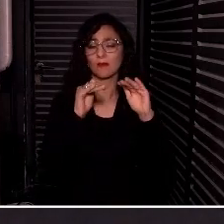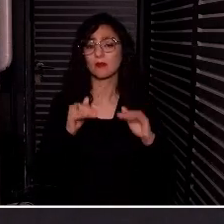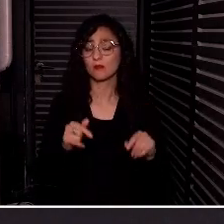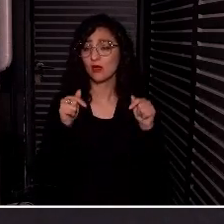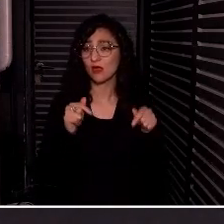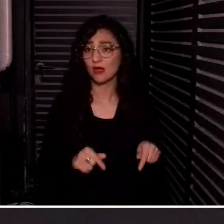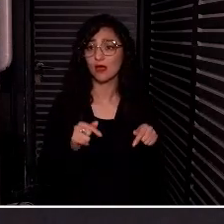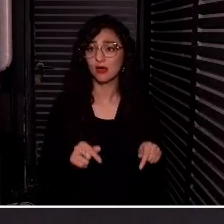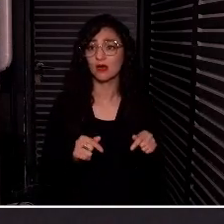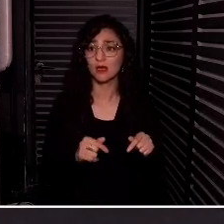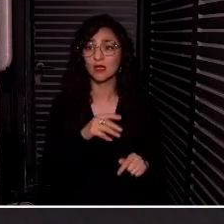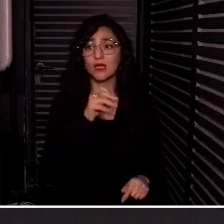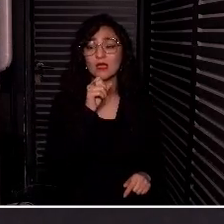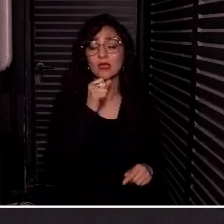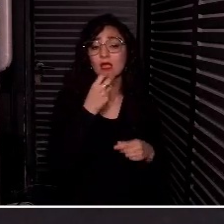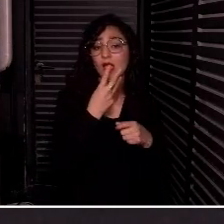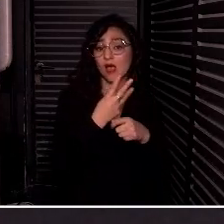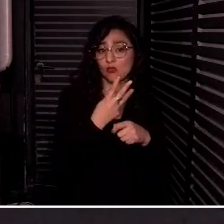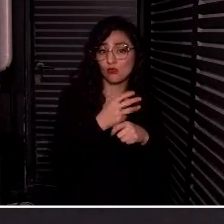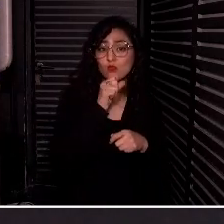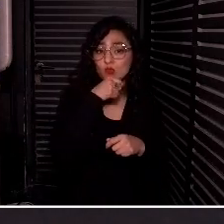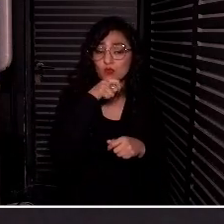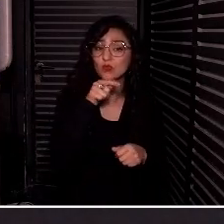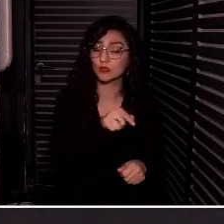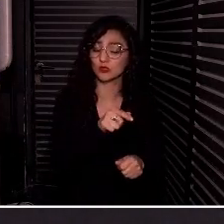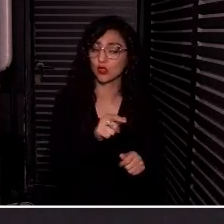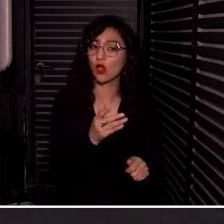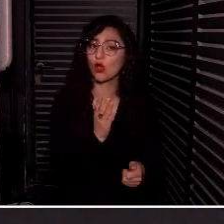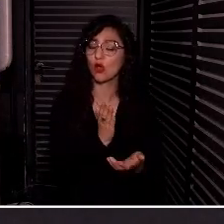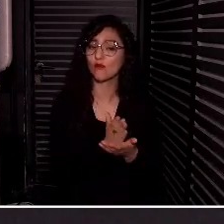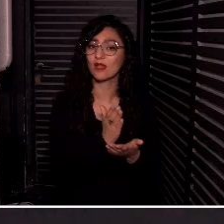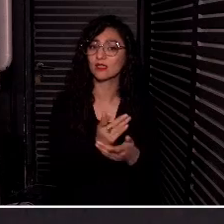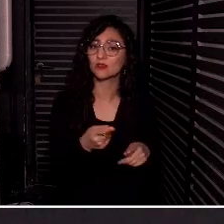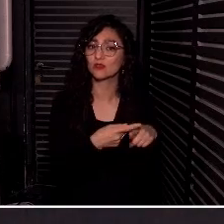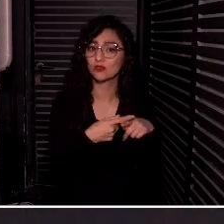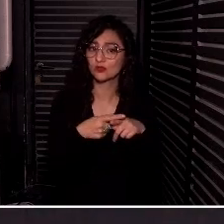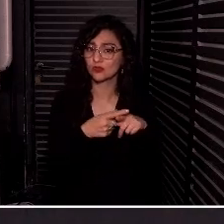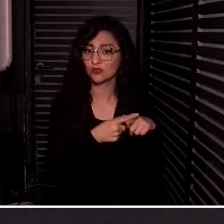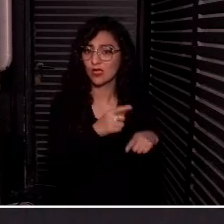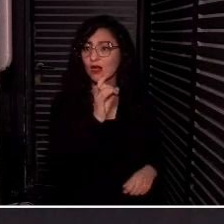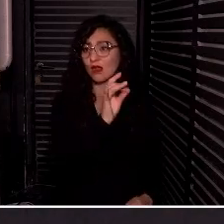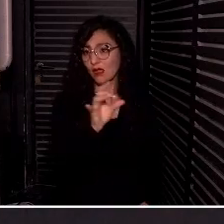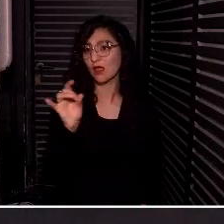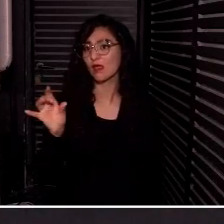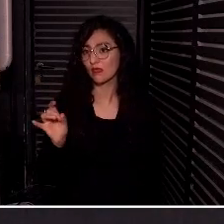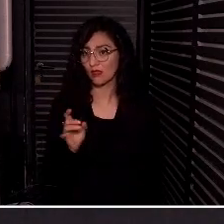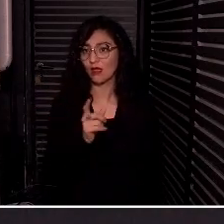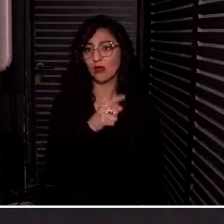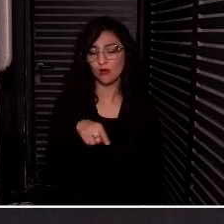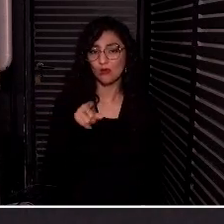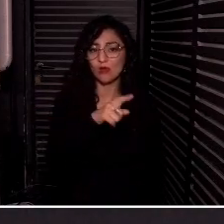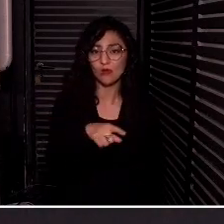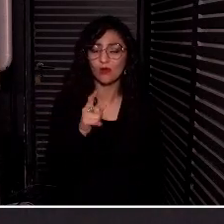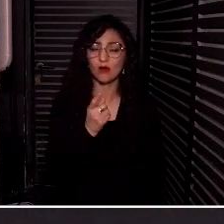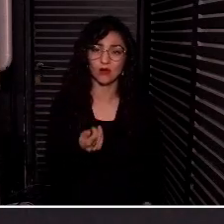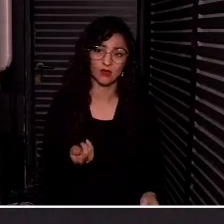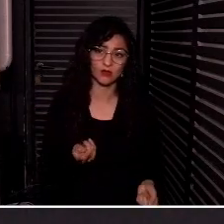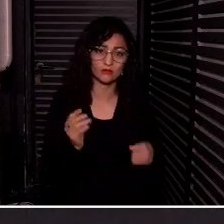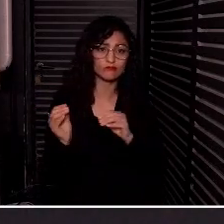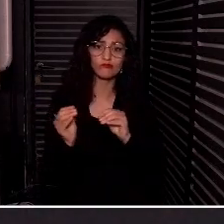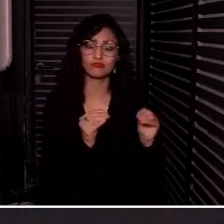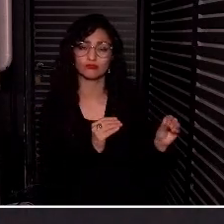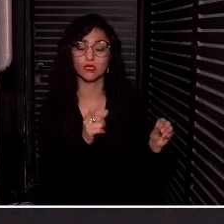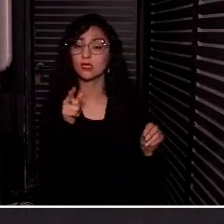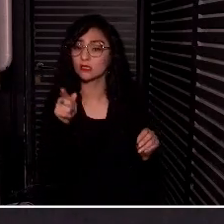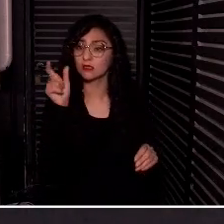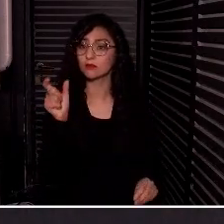mencionaron con los adultos mayores hay una obligación eh social con cada una de las partes que han sido incluso históric poster gas esa